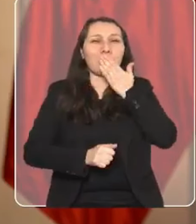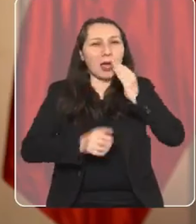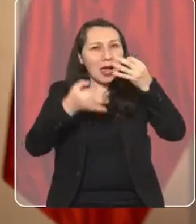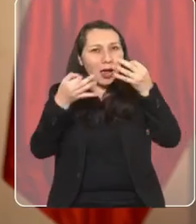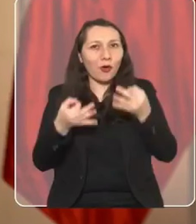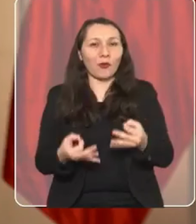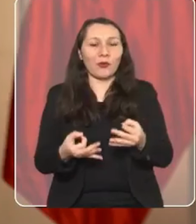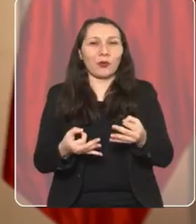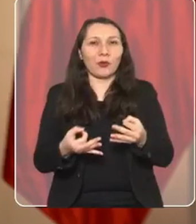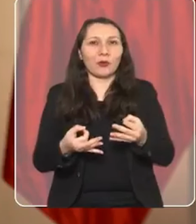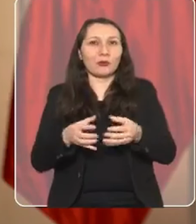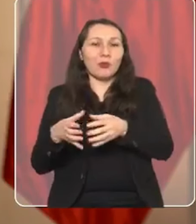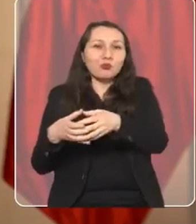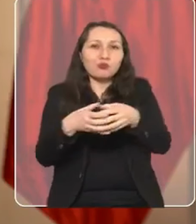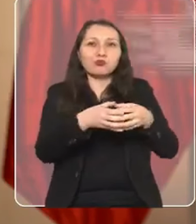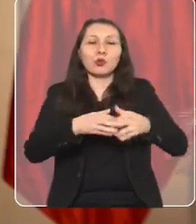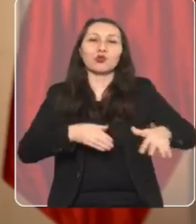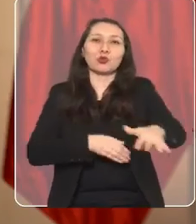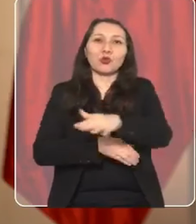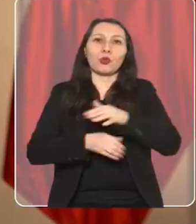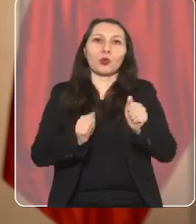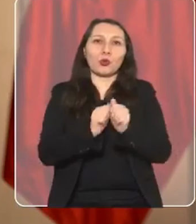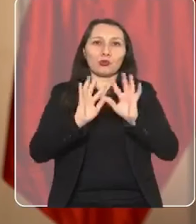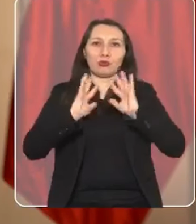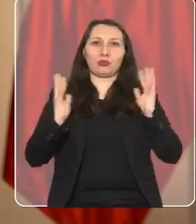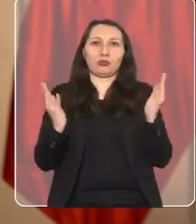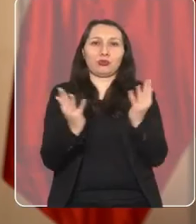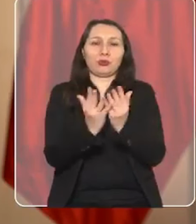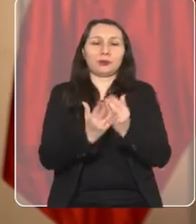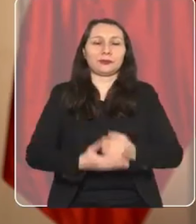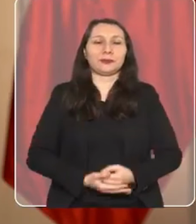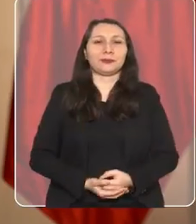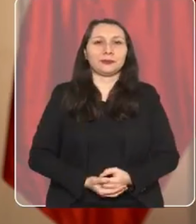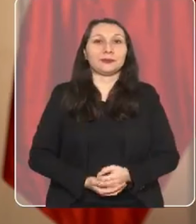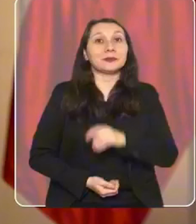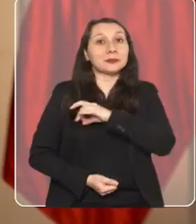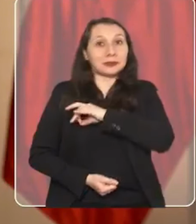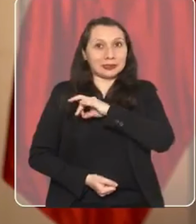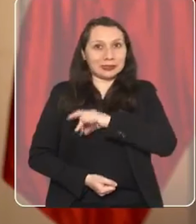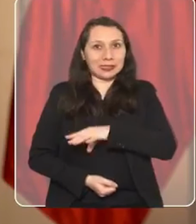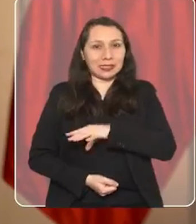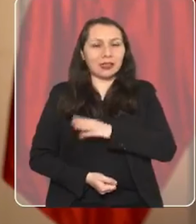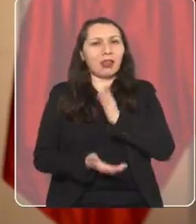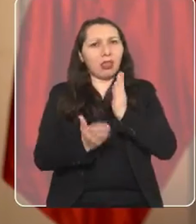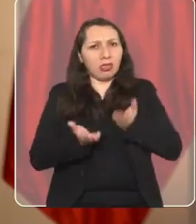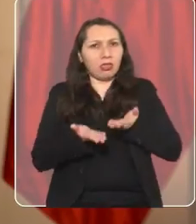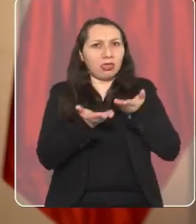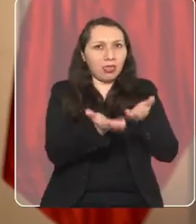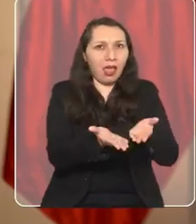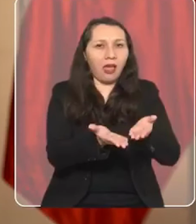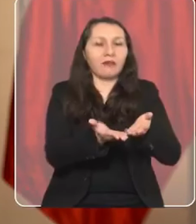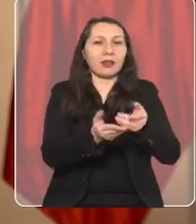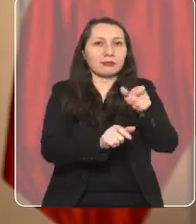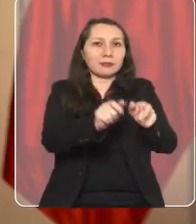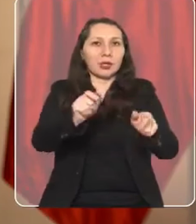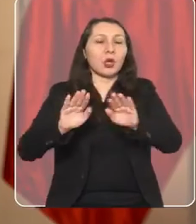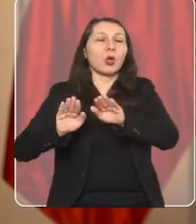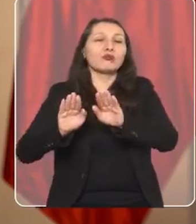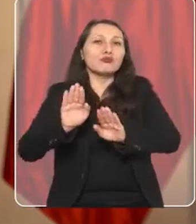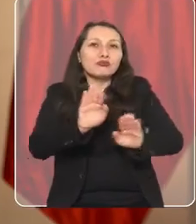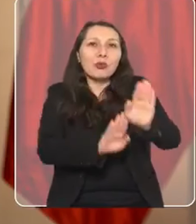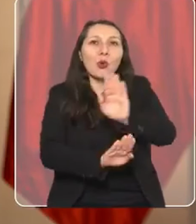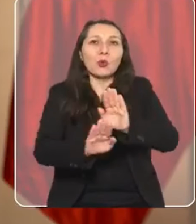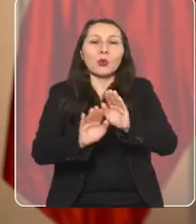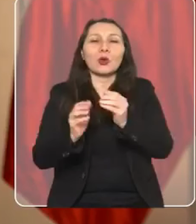mejor forma en sociedad y con nuestro entorno chile se debe a sus estudiantes a sus